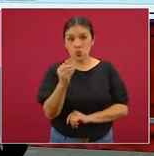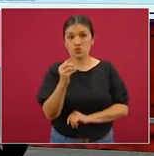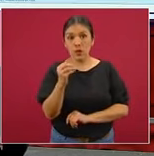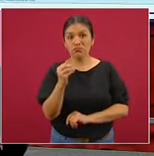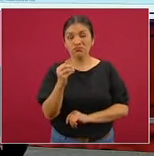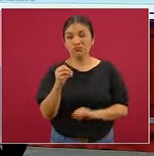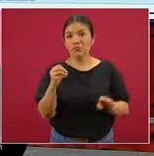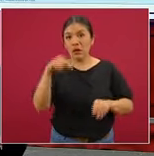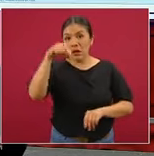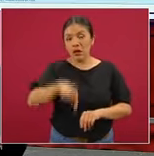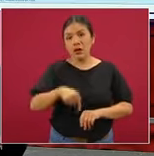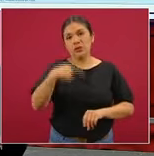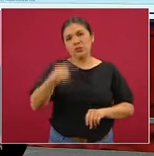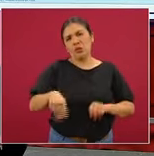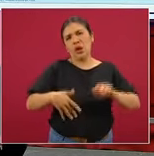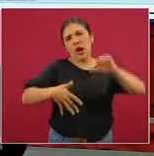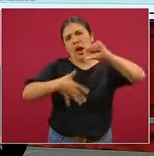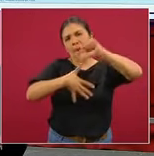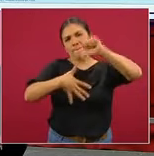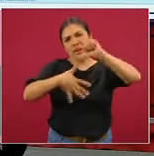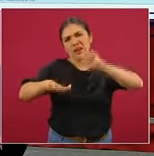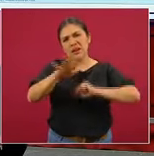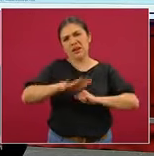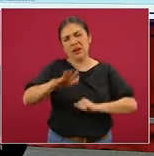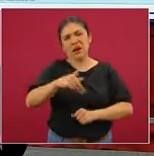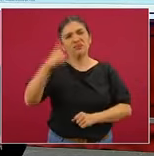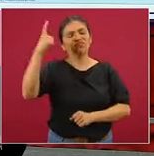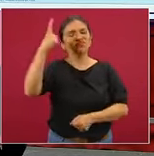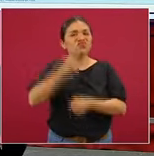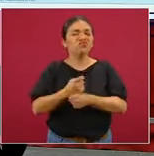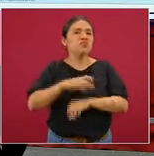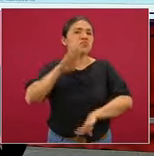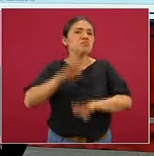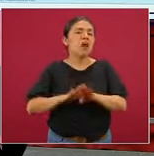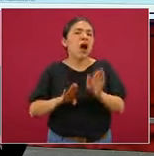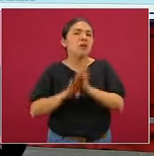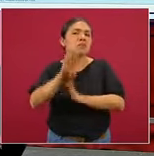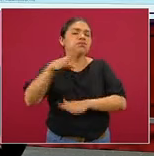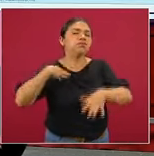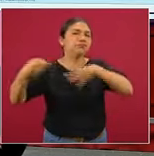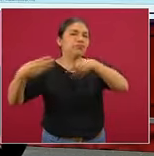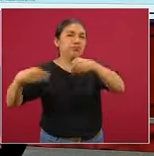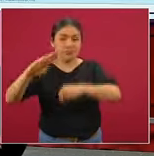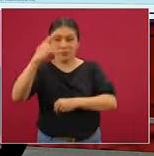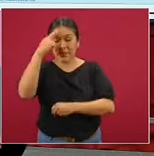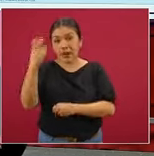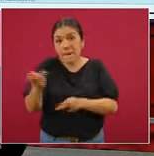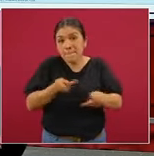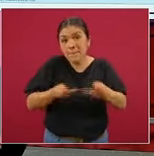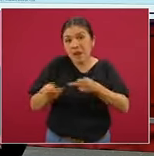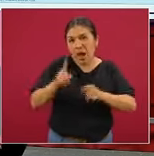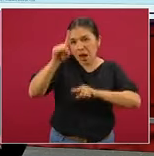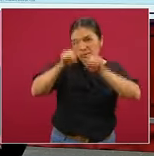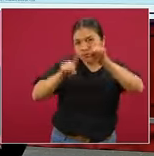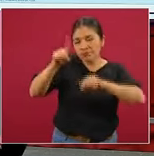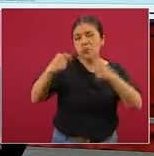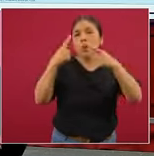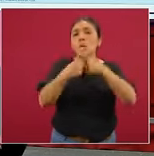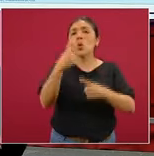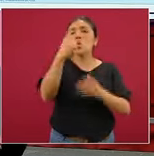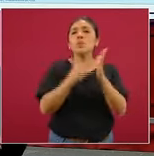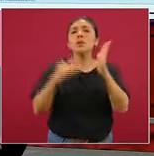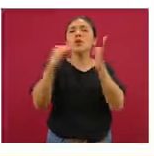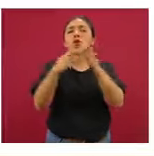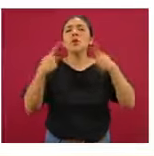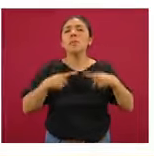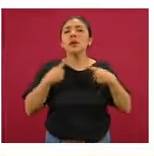con América del Sur a la cabeza, digamos, de la transmisión. Recordemos que estas gráficas se preparan por millón de